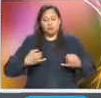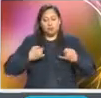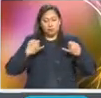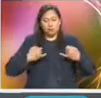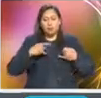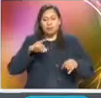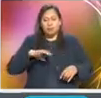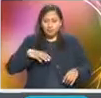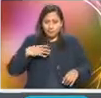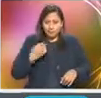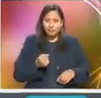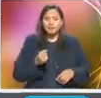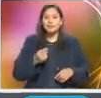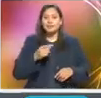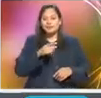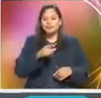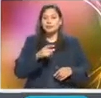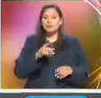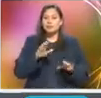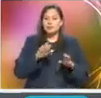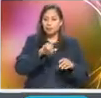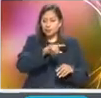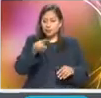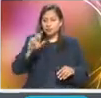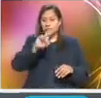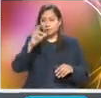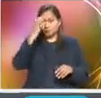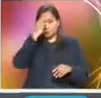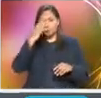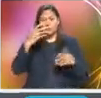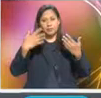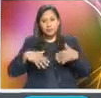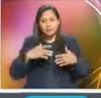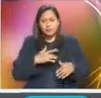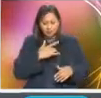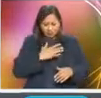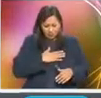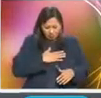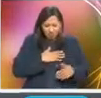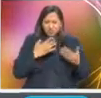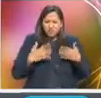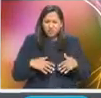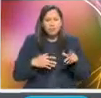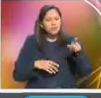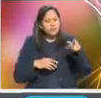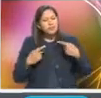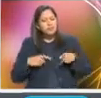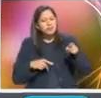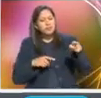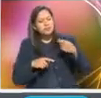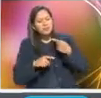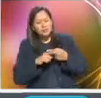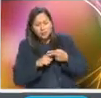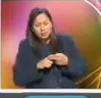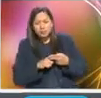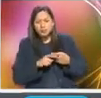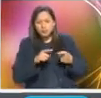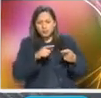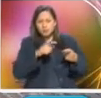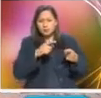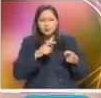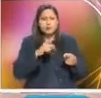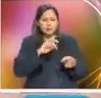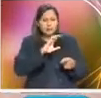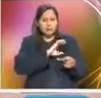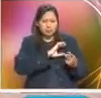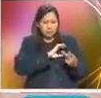tratar de inducir a los chavos que reconozcan ese dolor, que reconozcan quién es esa persona, que reconozcan esta